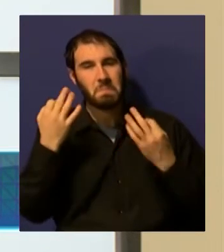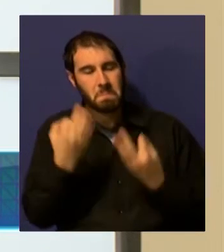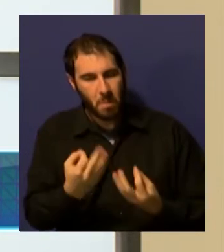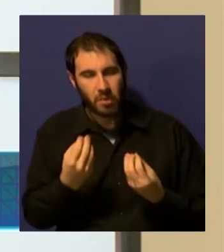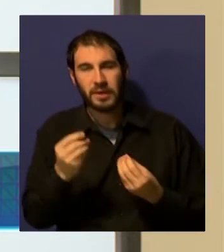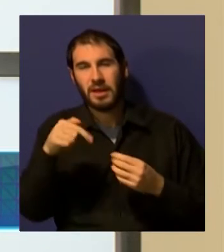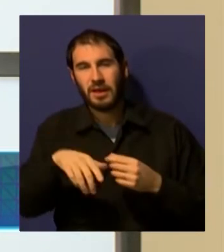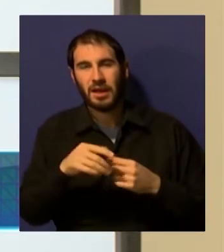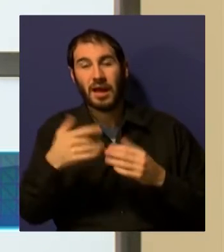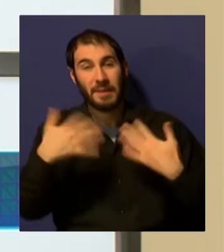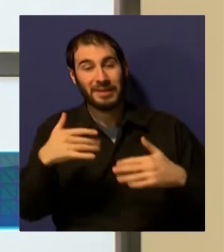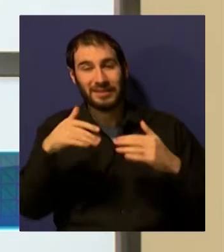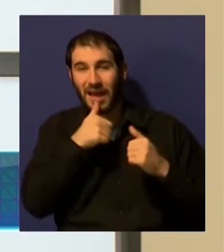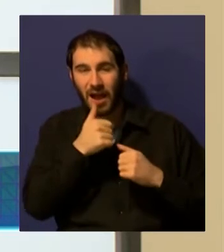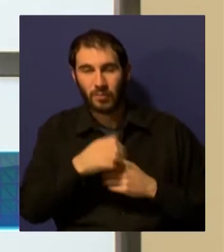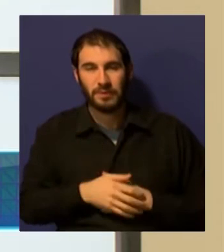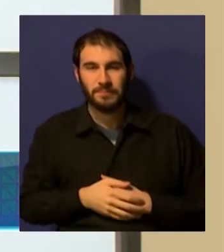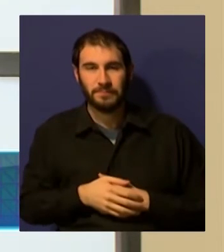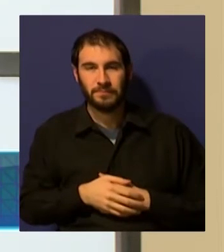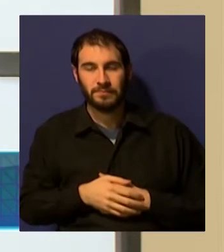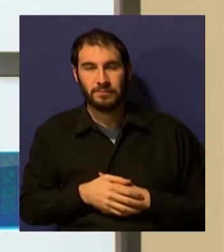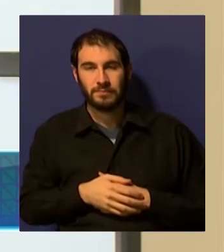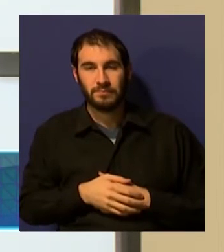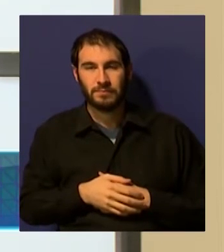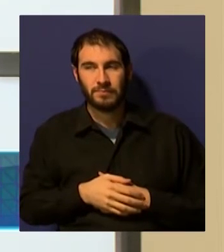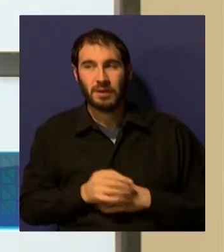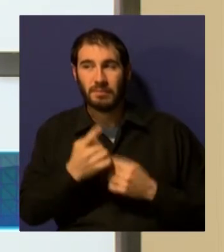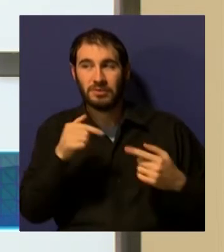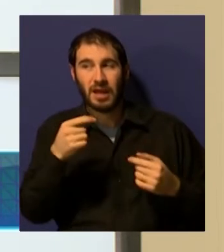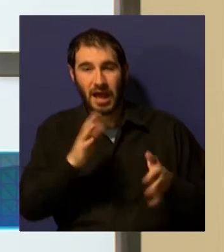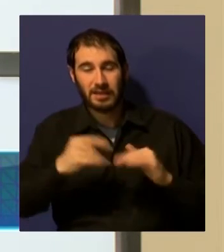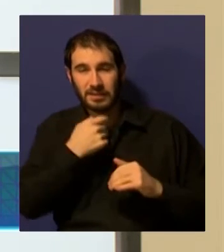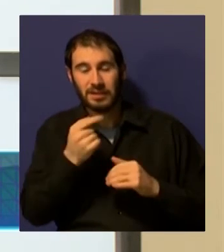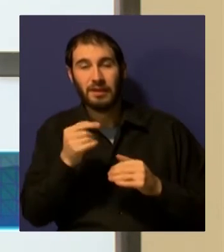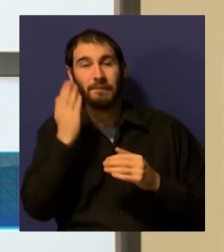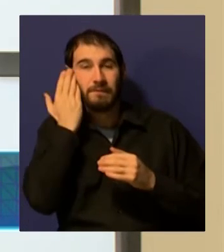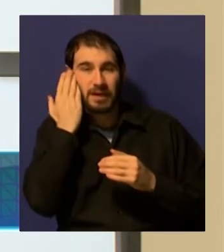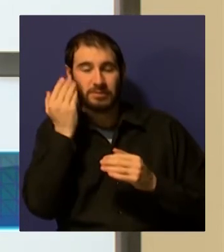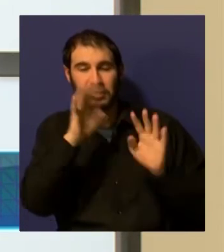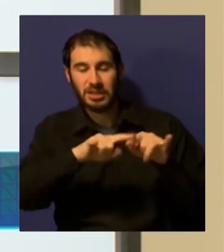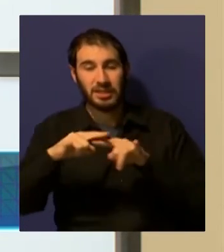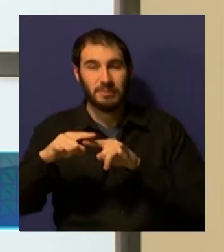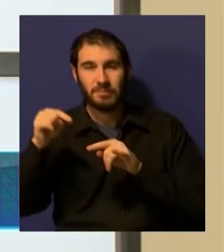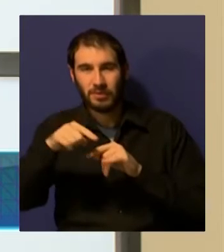época de emergencia hídrica. Así que, los que lo quieran hacer pueden acceder vía Facebook,